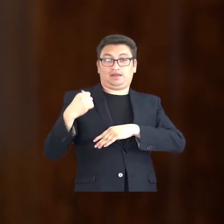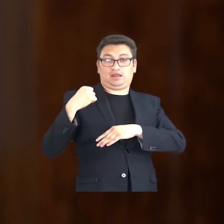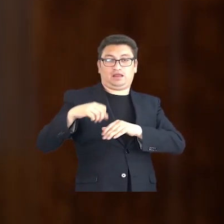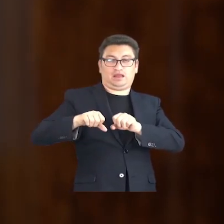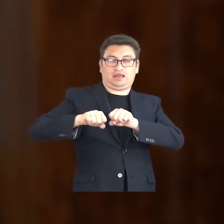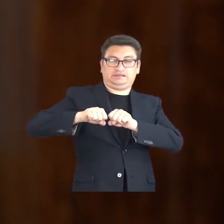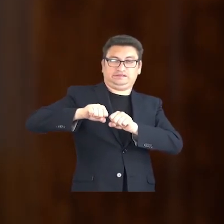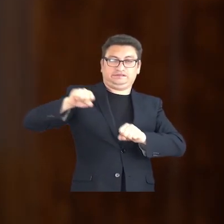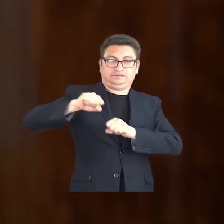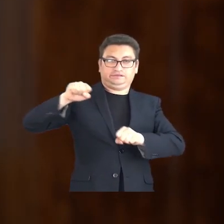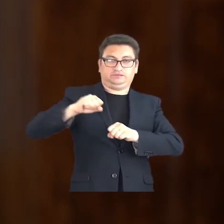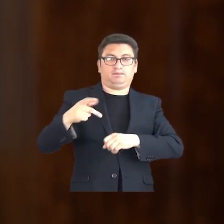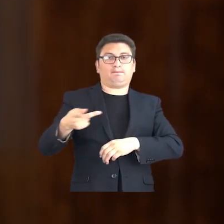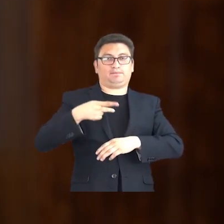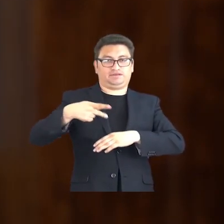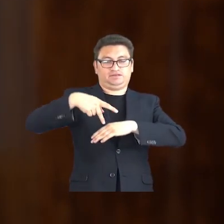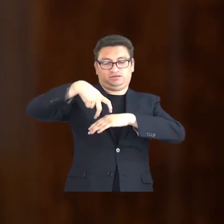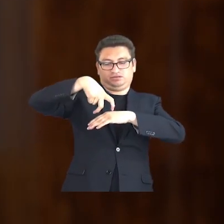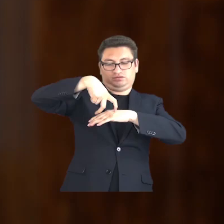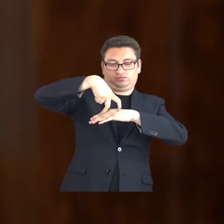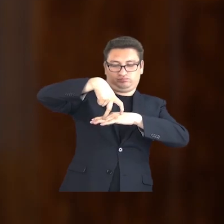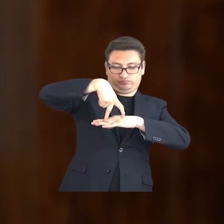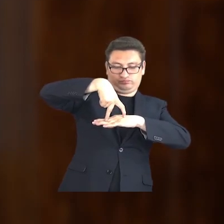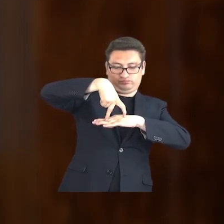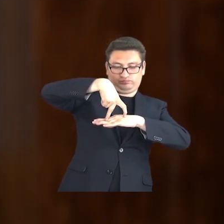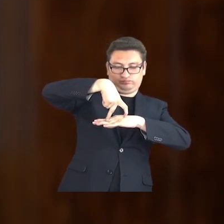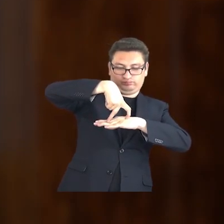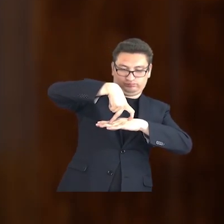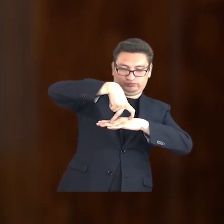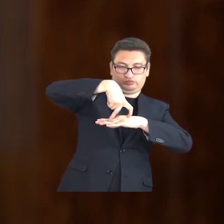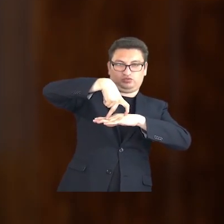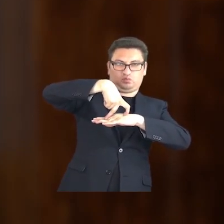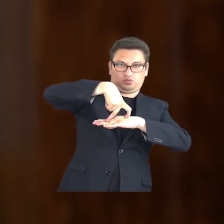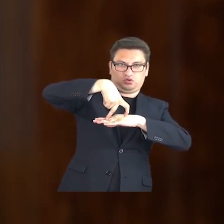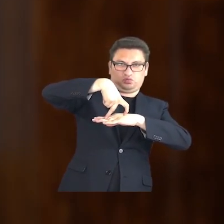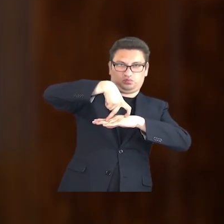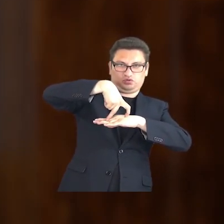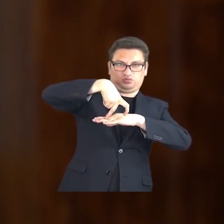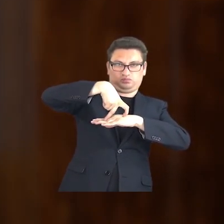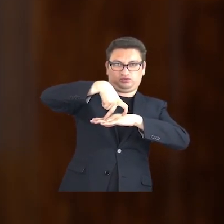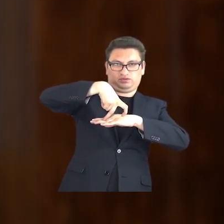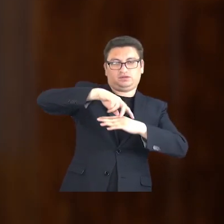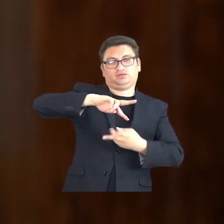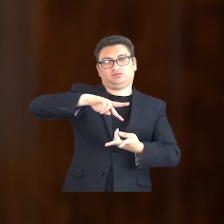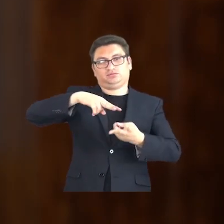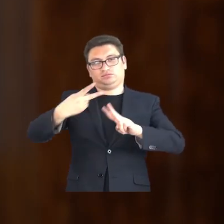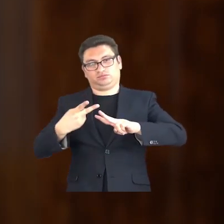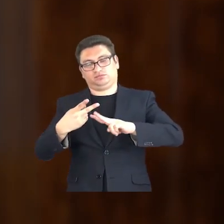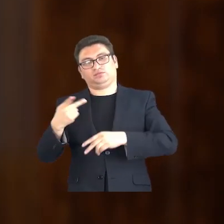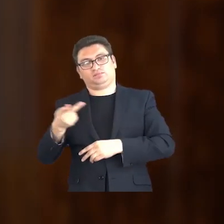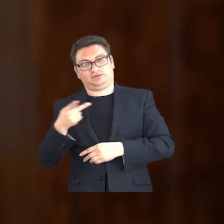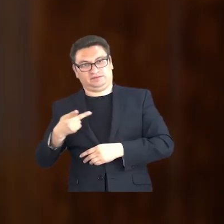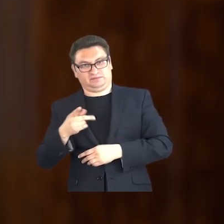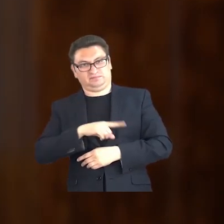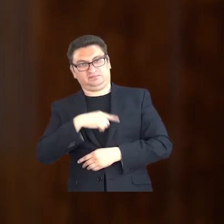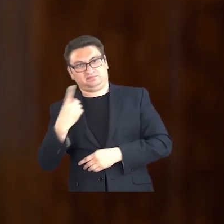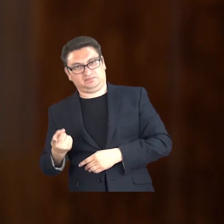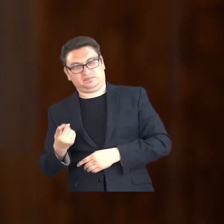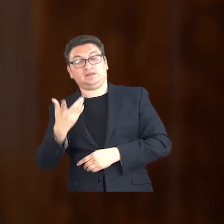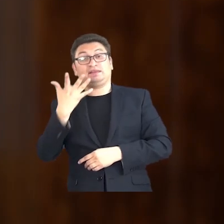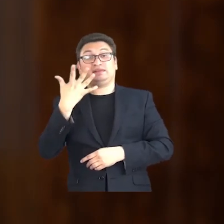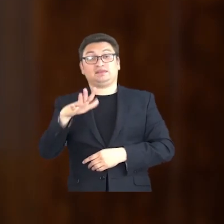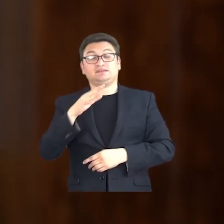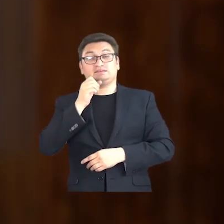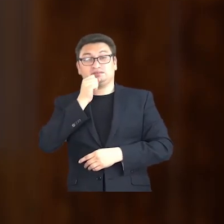la parte posterior de la pierna. Regresa a la posición inicial y repite en el lado opuesto. Mantén